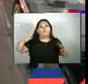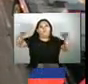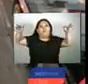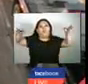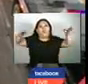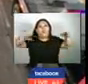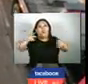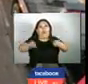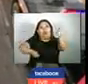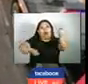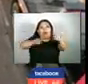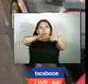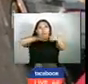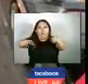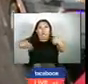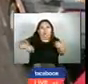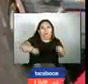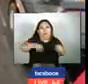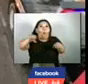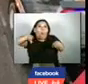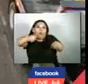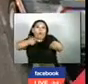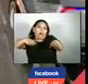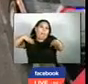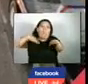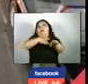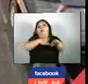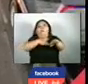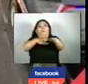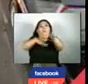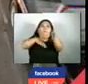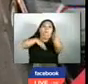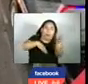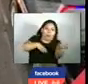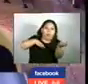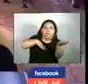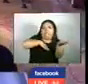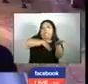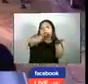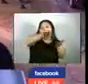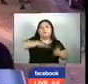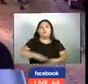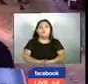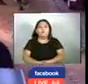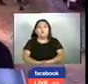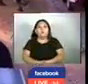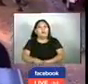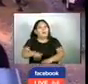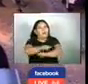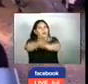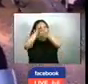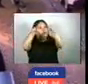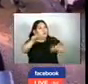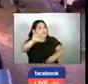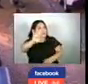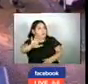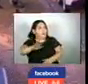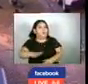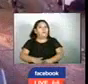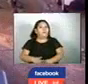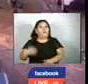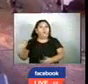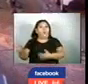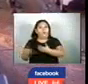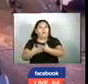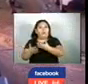pick-up volcó luego que fuera rebasado por otro vehículo a excesiva velocidad. A las 5 de la mañana fuimos